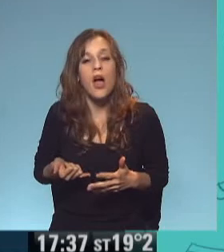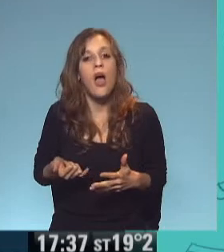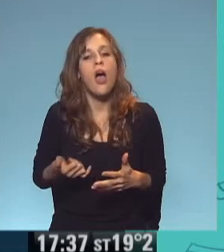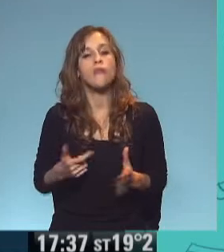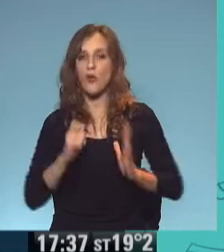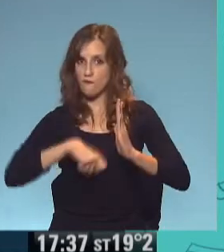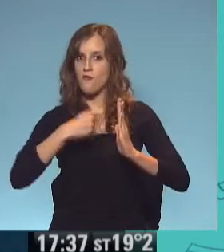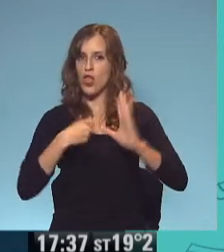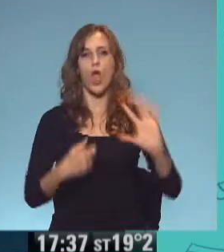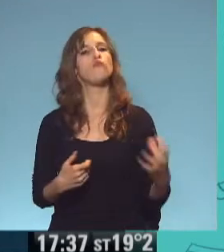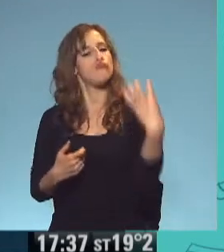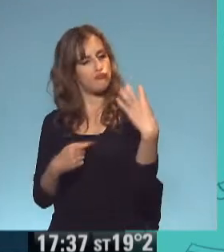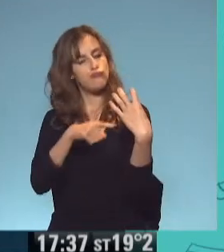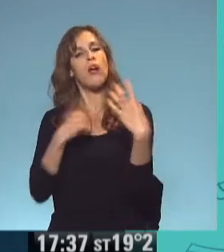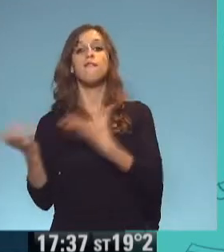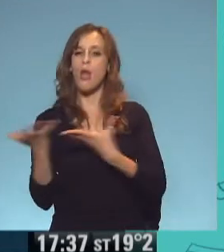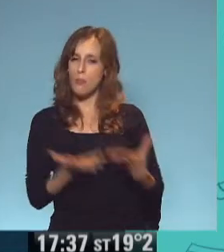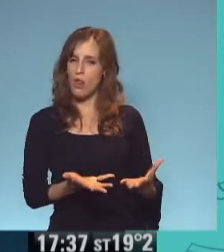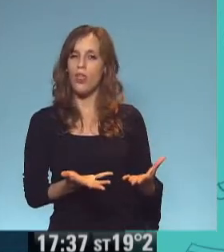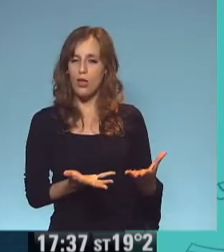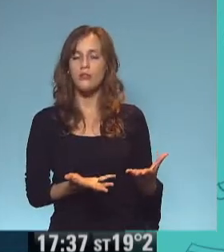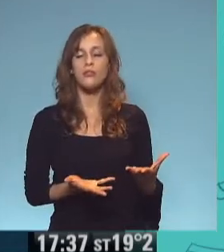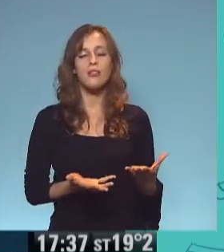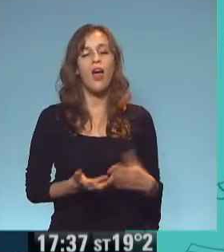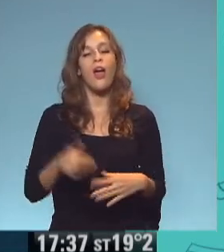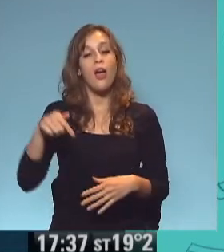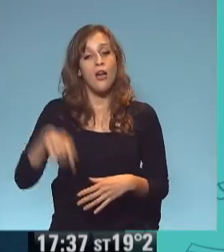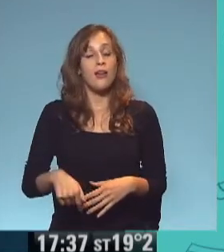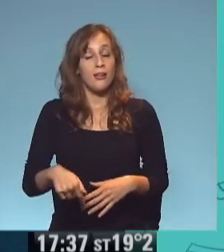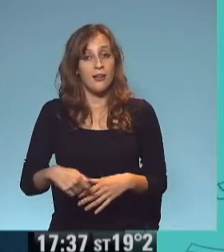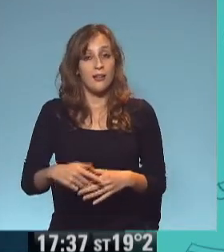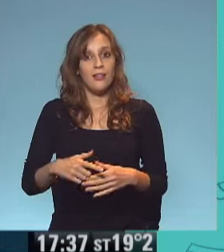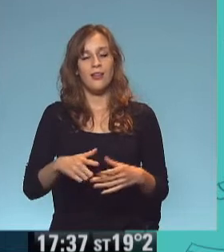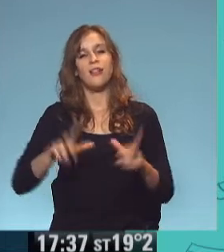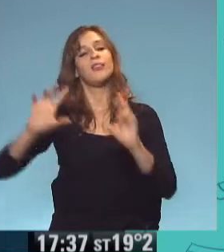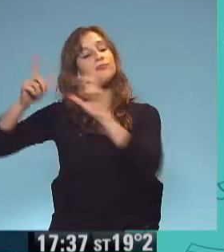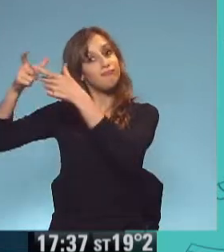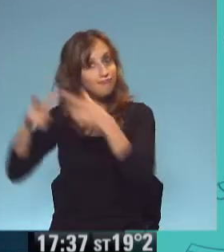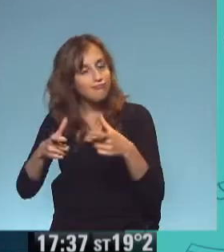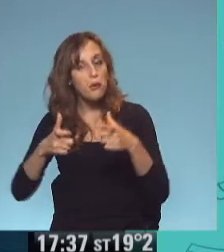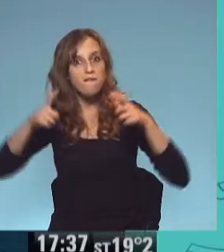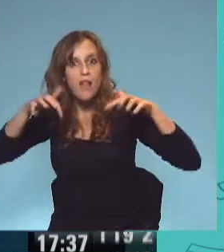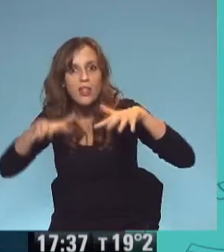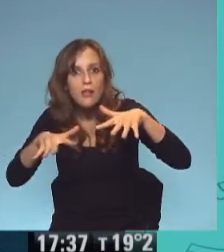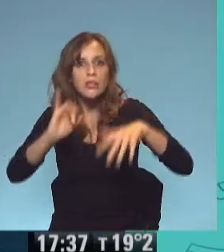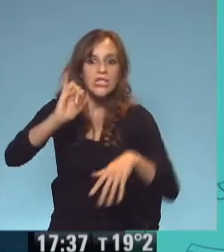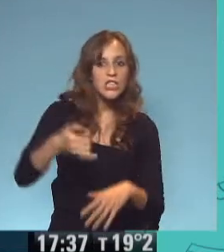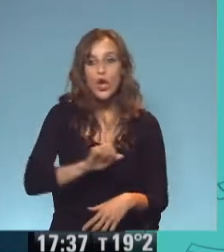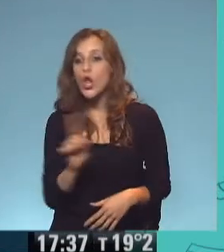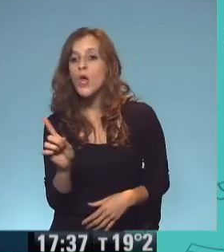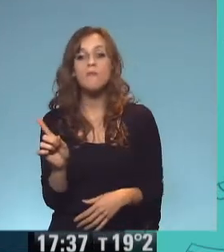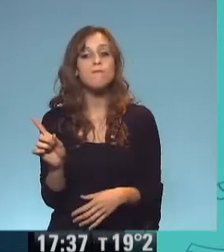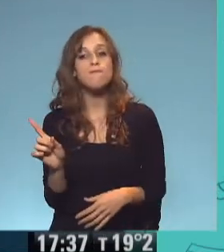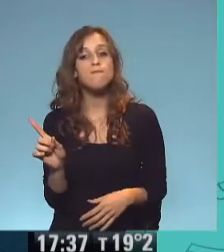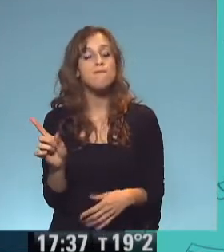Bienvenidos a Expediente Secreto Z. ¿Fantasmas extraterrestres? ¿Sí o no?